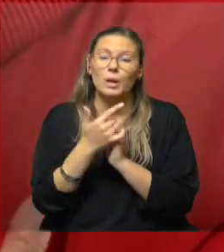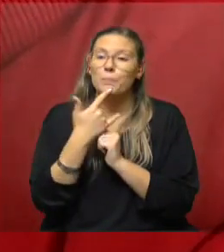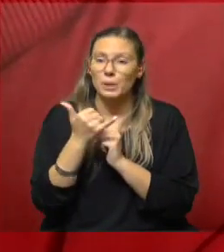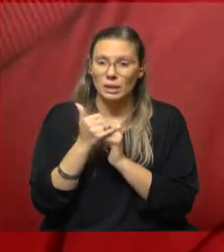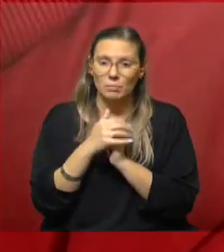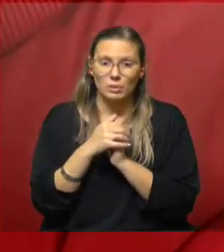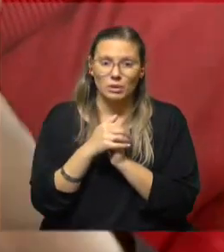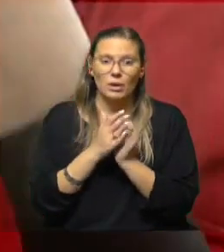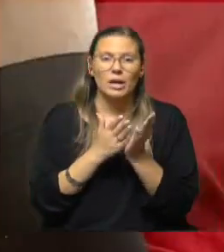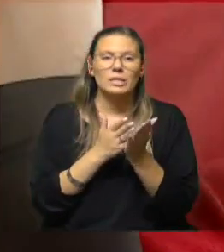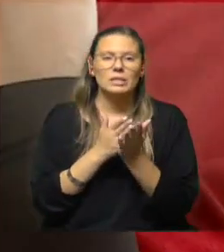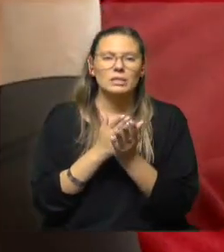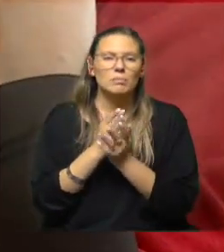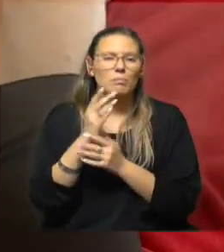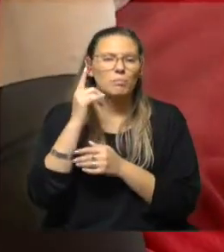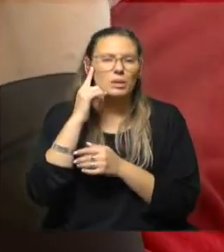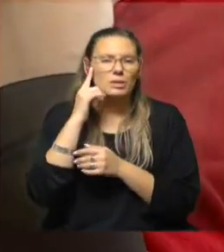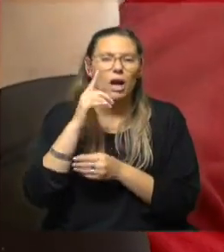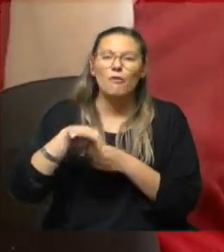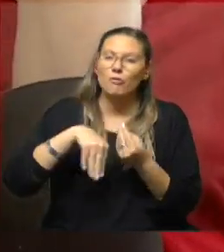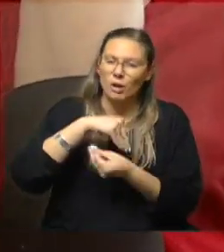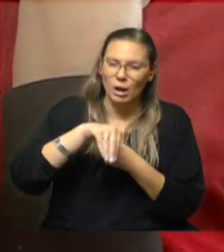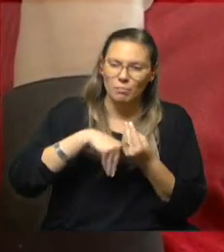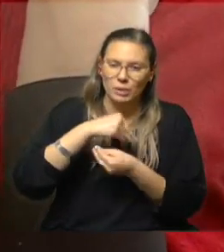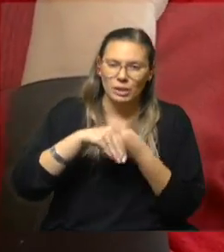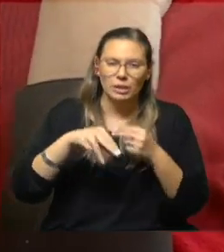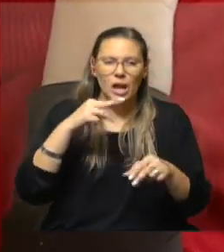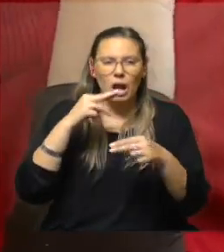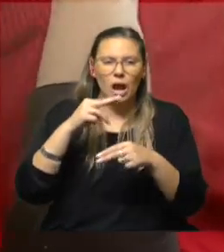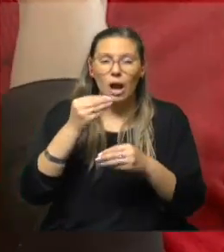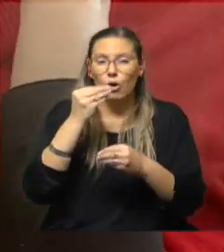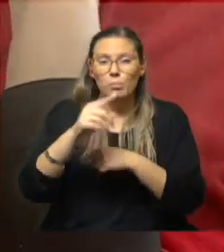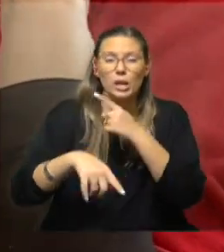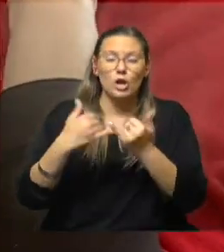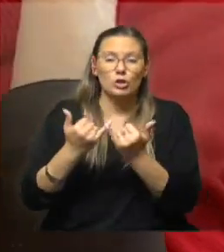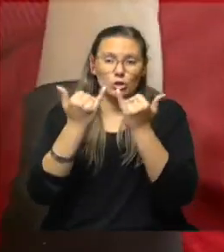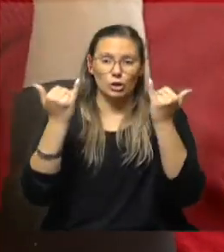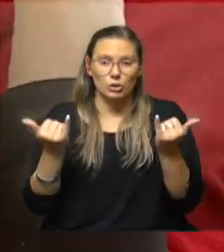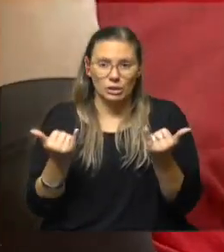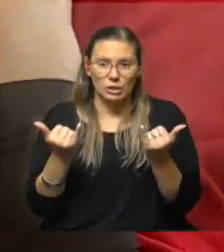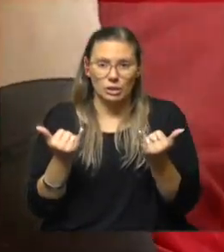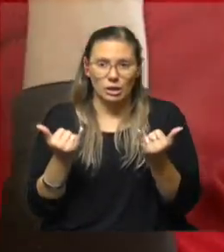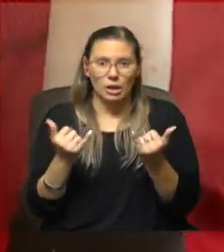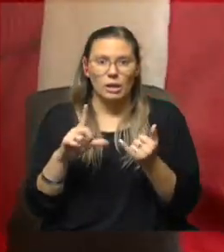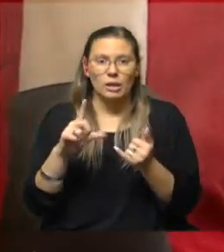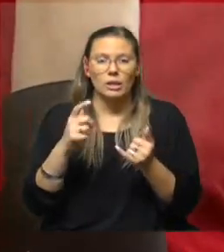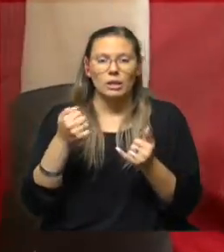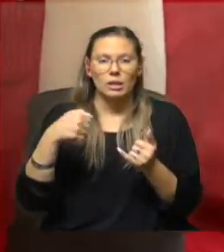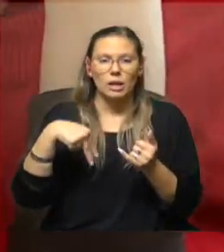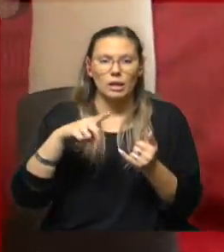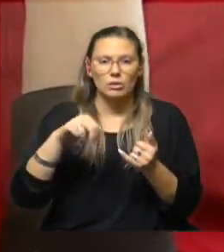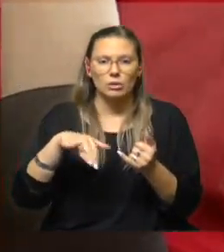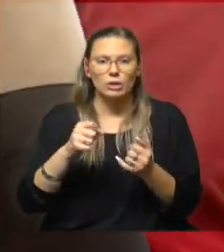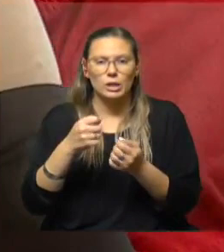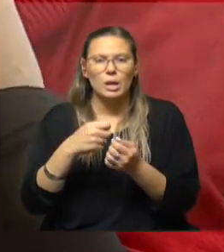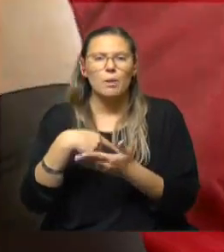siempre se estaba pensando como una familia, ¿no? Que se iba a comer al día siguiente. Y bueno, y Brandoni planificaba los asados y la mollejita